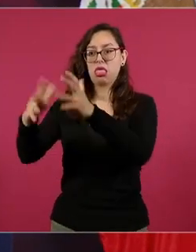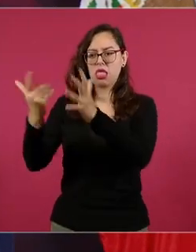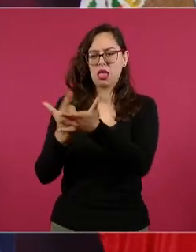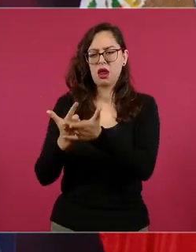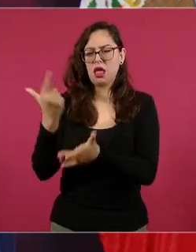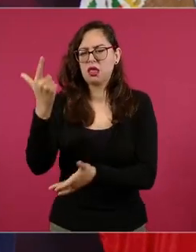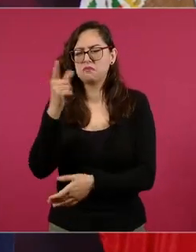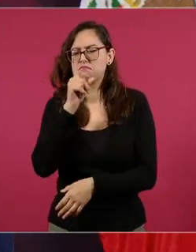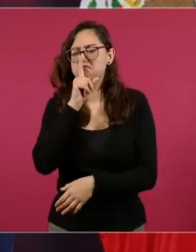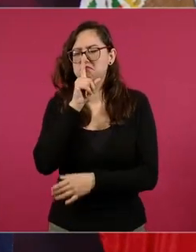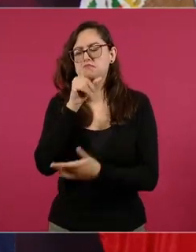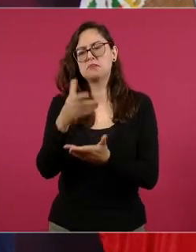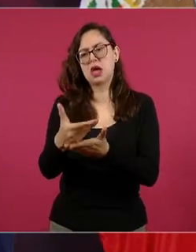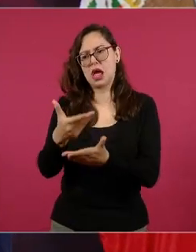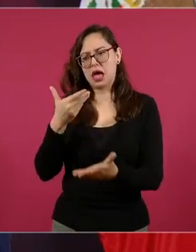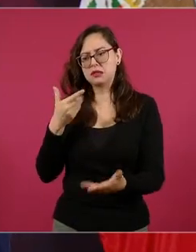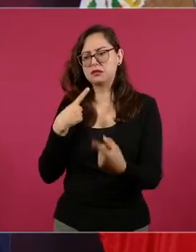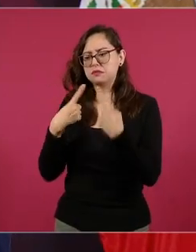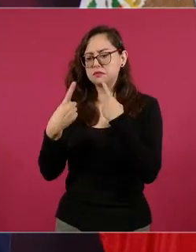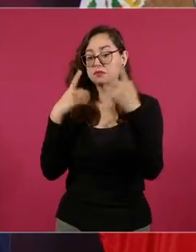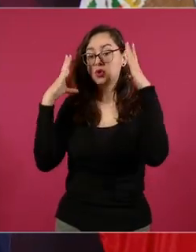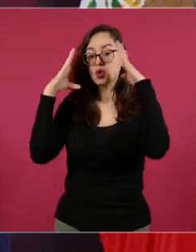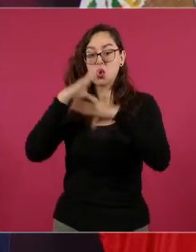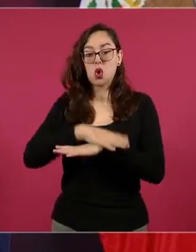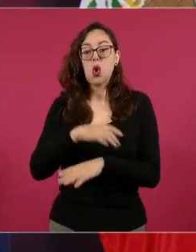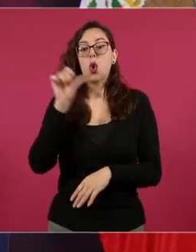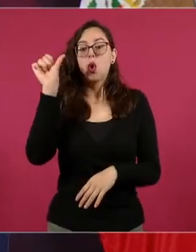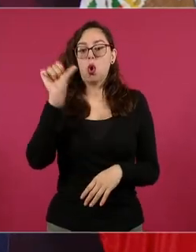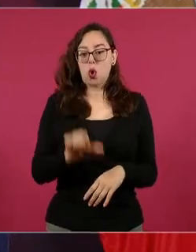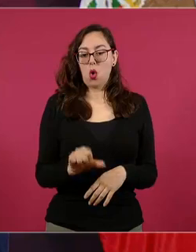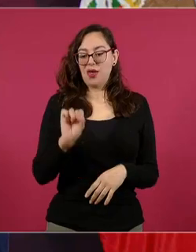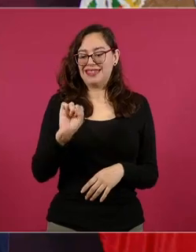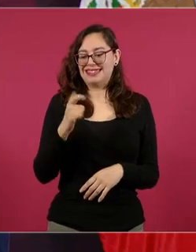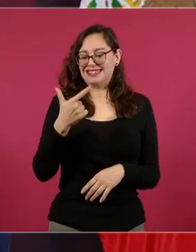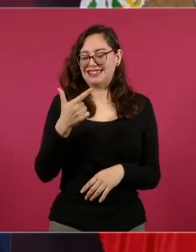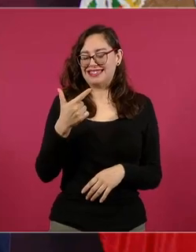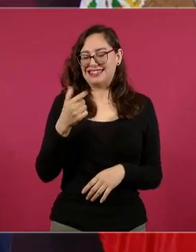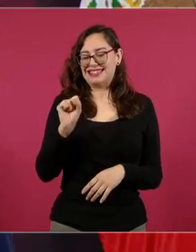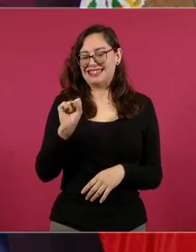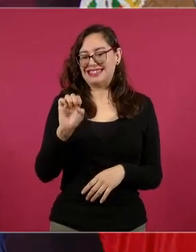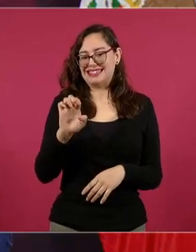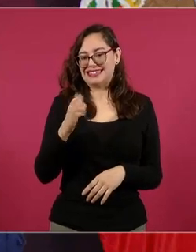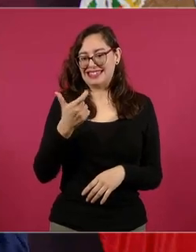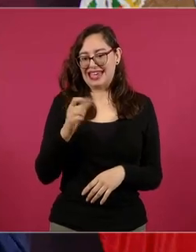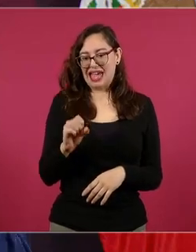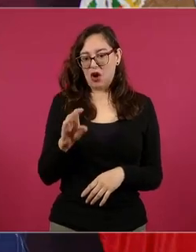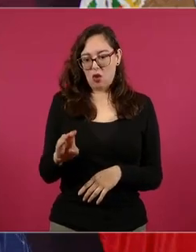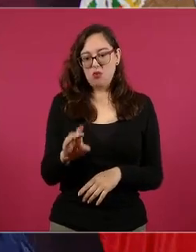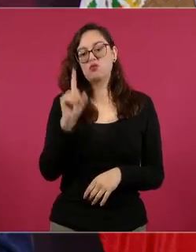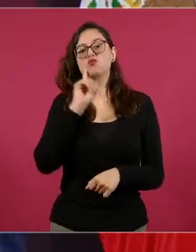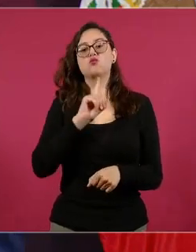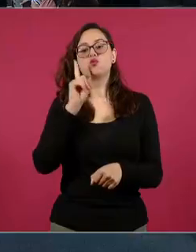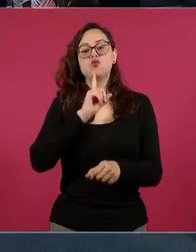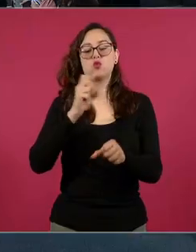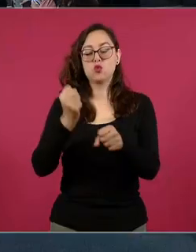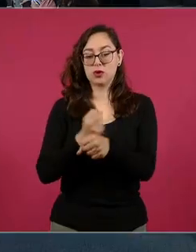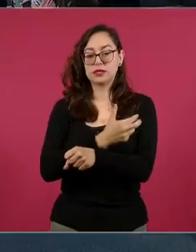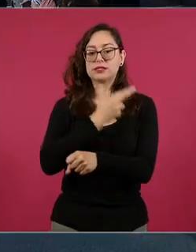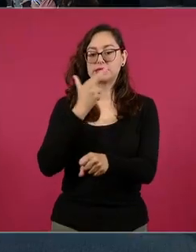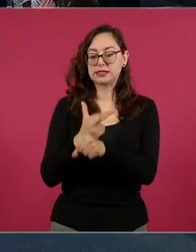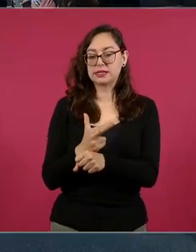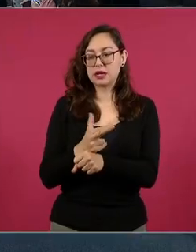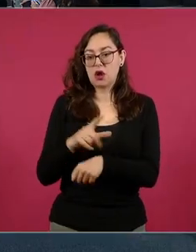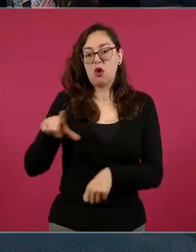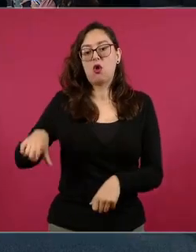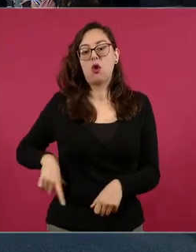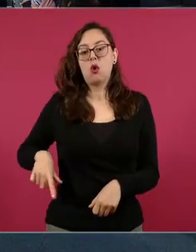conciliación. Hoy mismo la secretaria de Gobernación va a establecer comunicación con